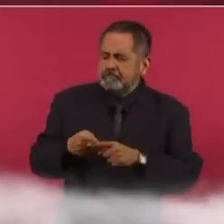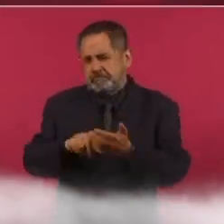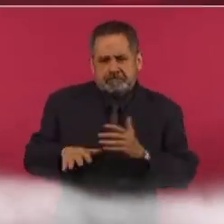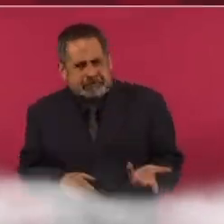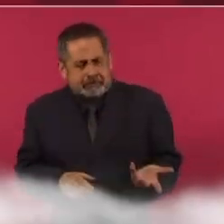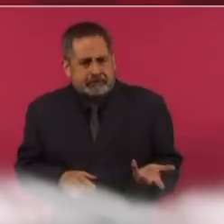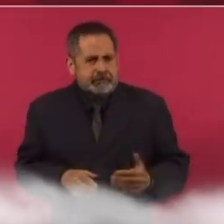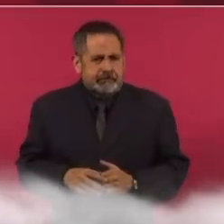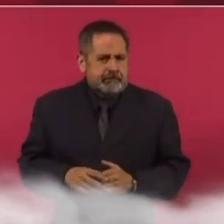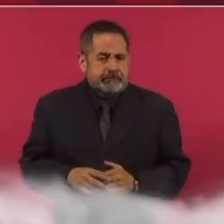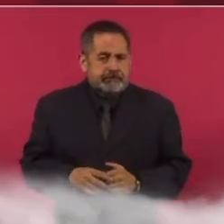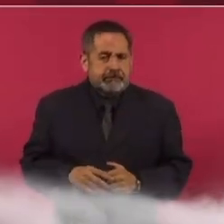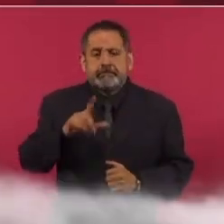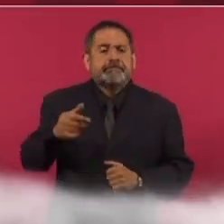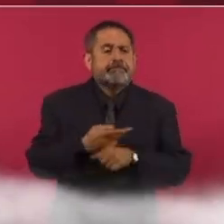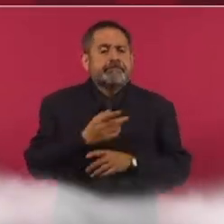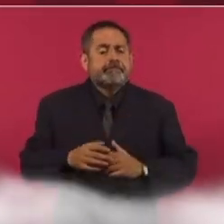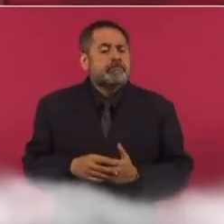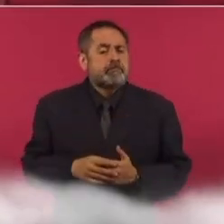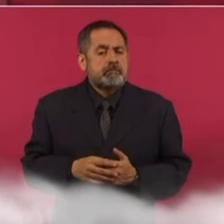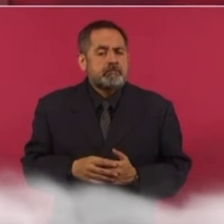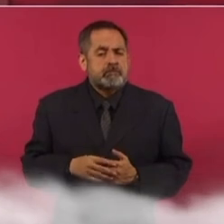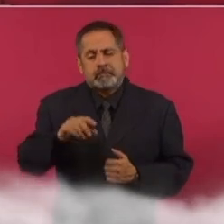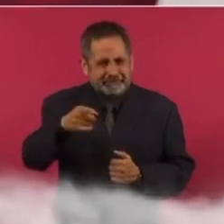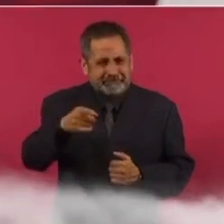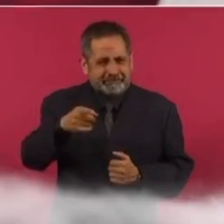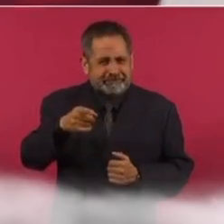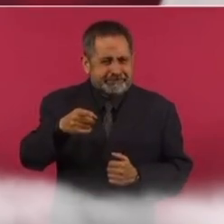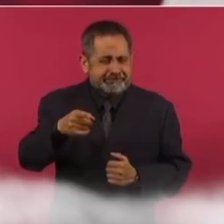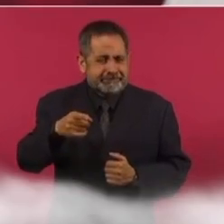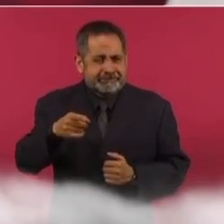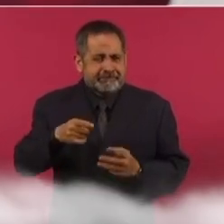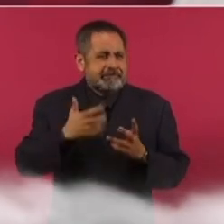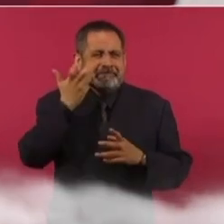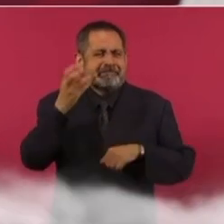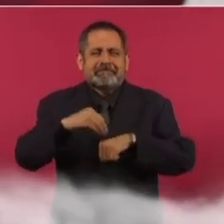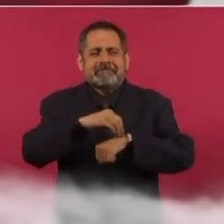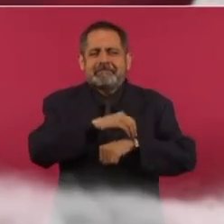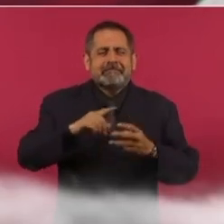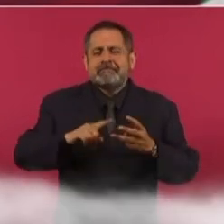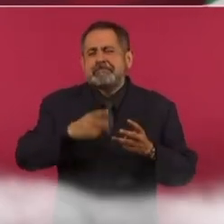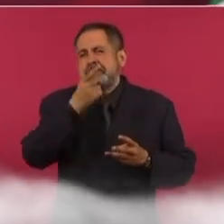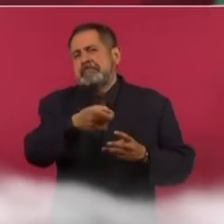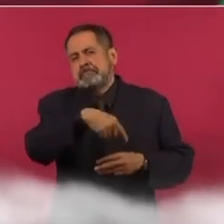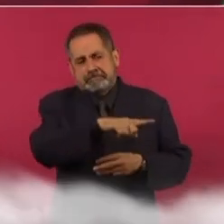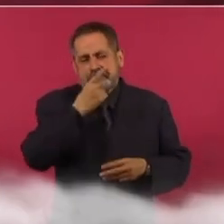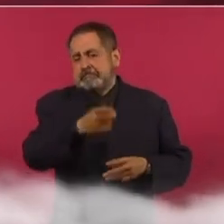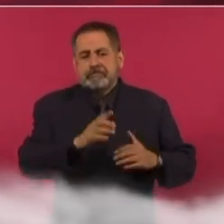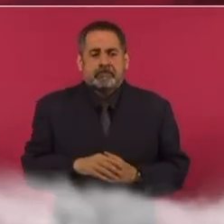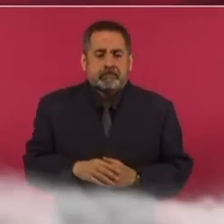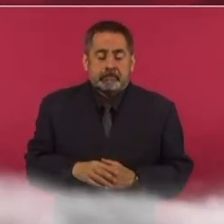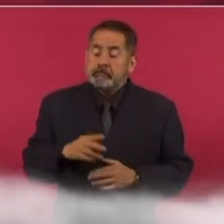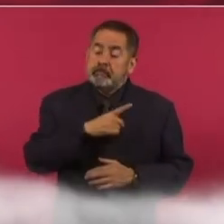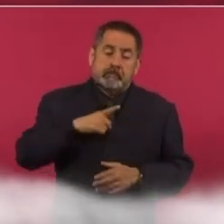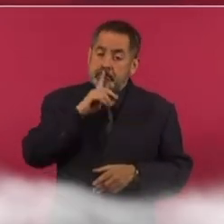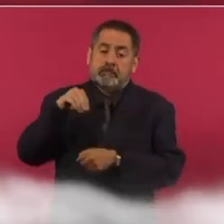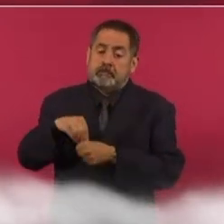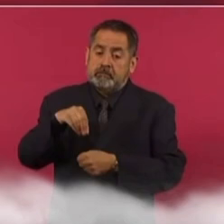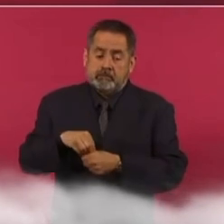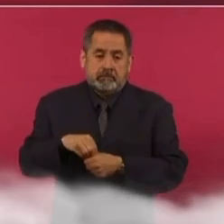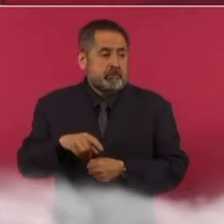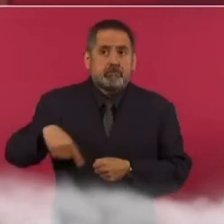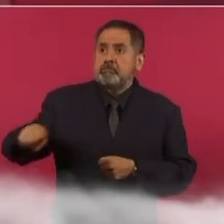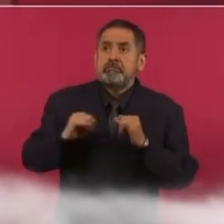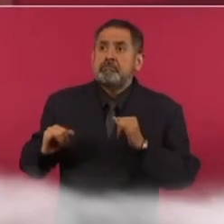minutos después. Luego, el otro supuesto pretexto de que se tenía que ocultar la verdad porque se afectaban